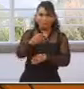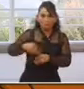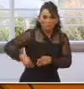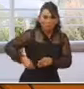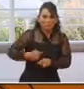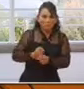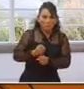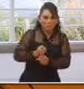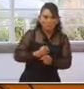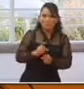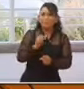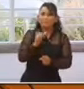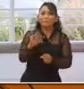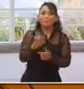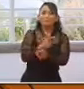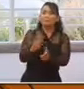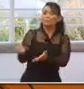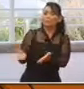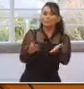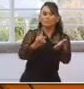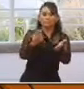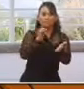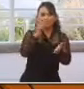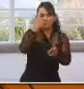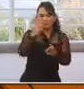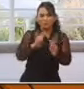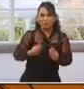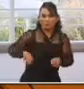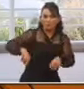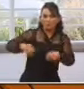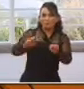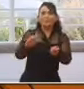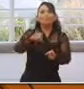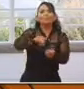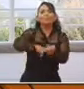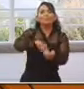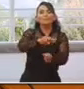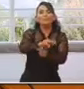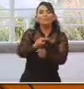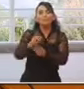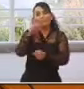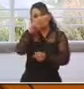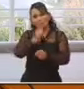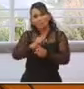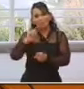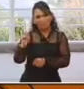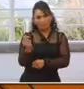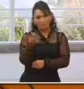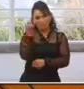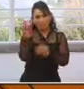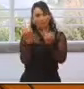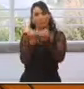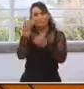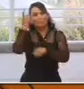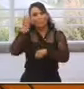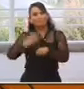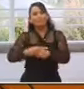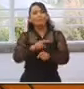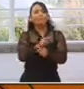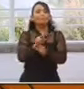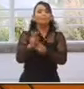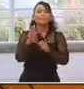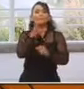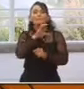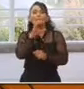pena privativa de la libertad para ocupar el cargo de titular del órgano, de secretario técnico y de director de auditoría. Esta